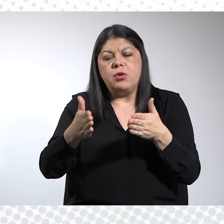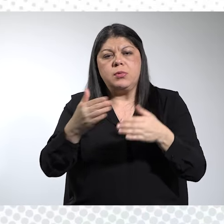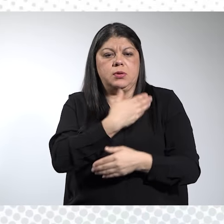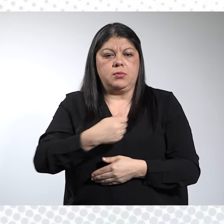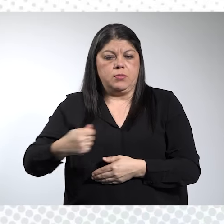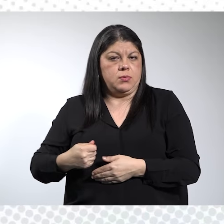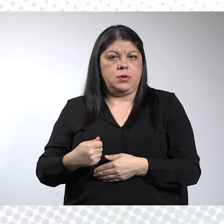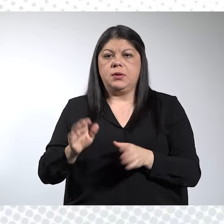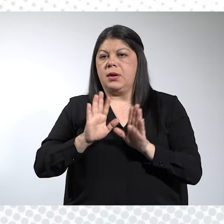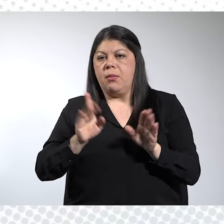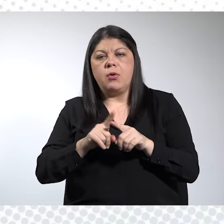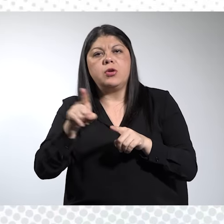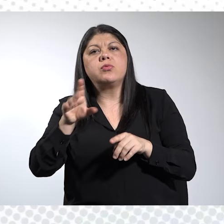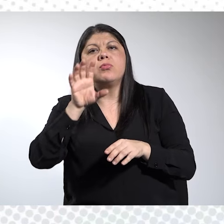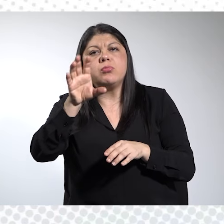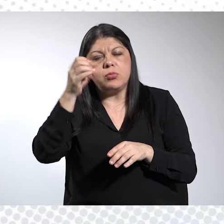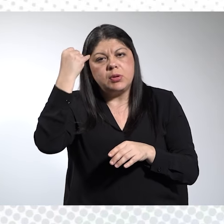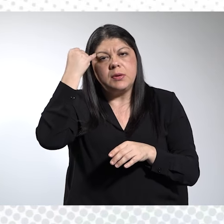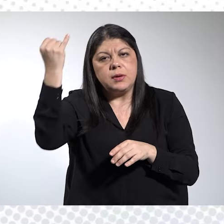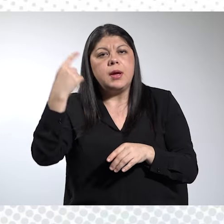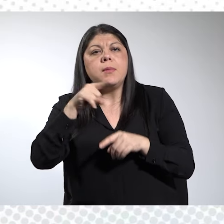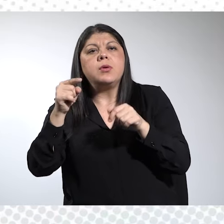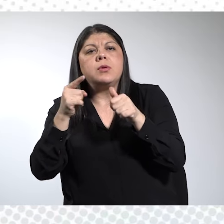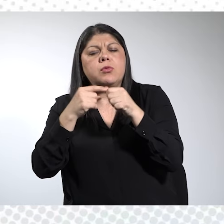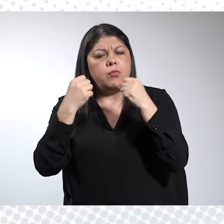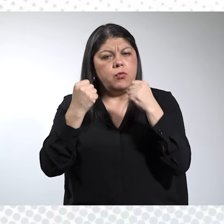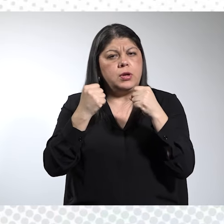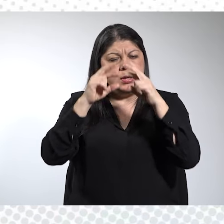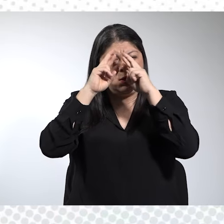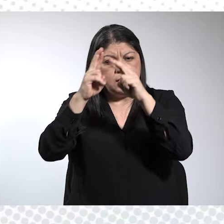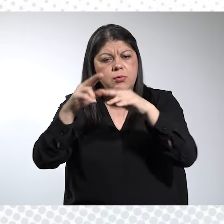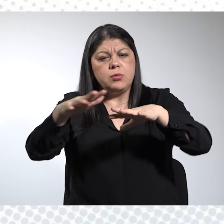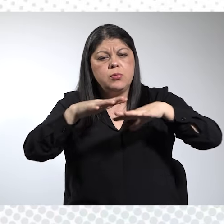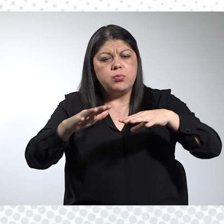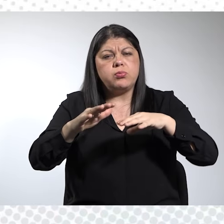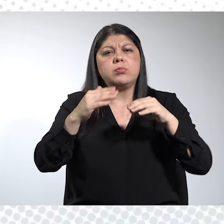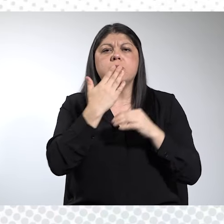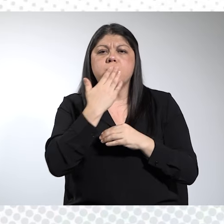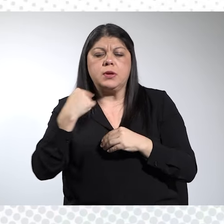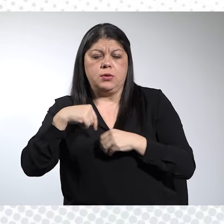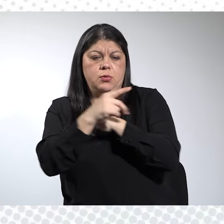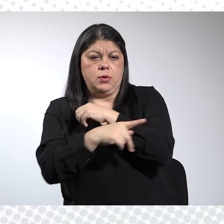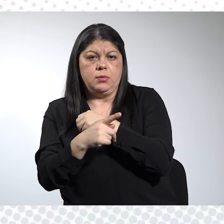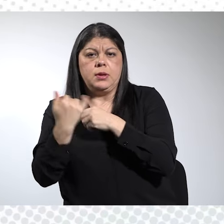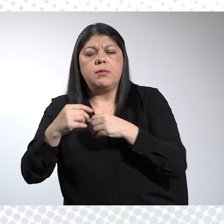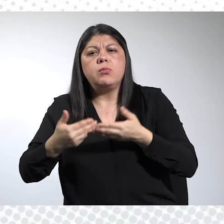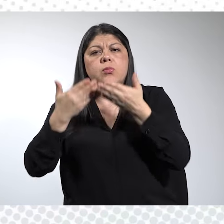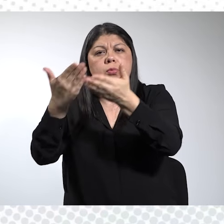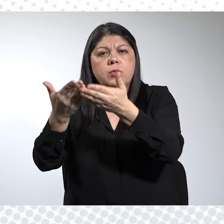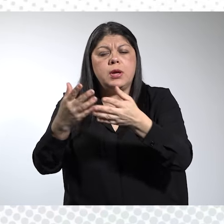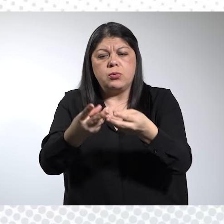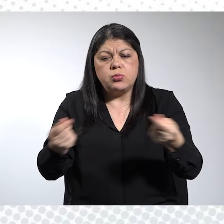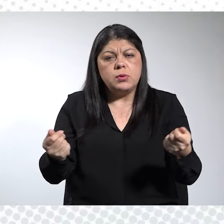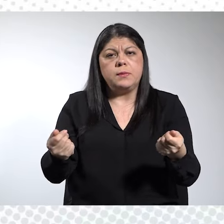casa presidencial, tampoco, ellos tienen sus propias ideas, pero sobre todo el fortalecer y respetar las zonas indígenas que tiene este país. Hay que